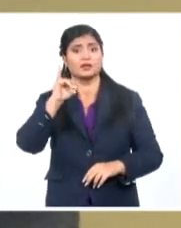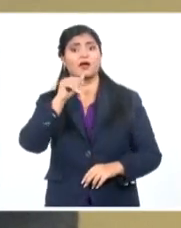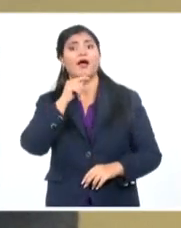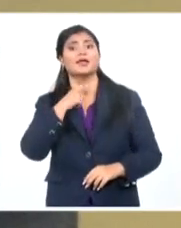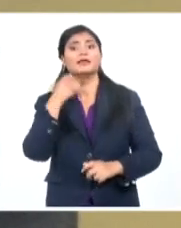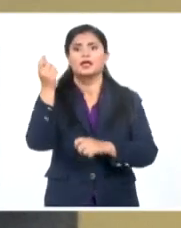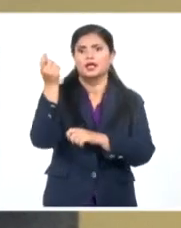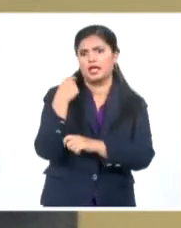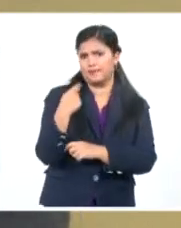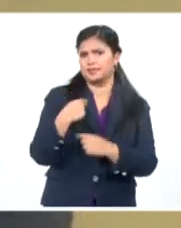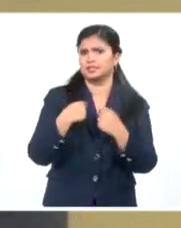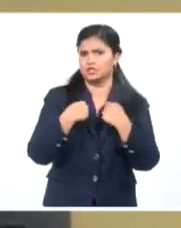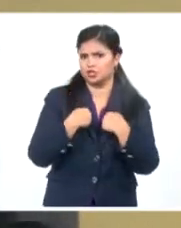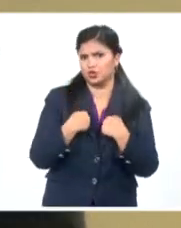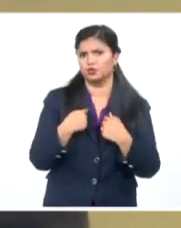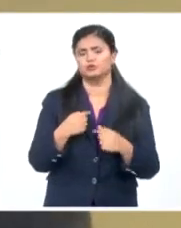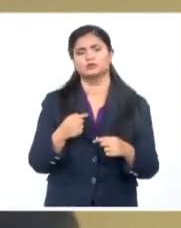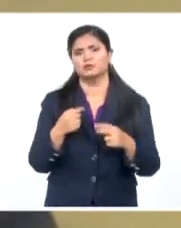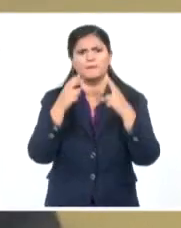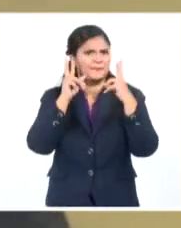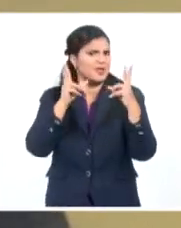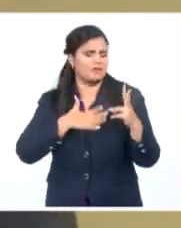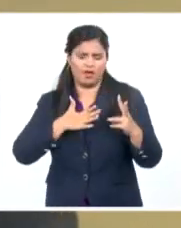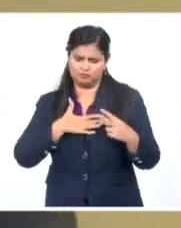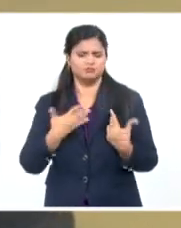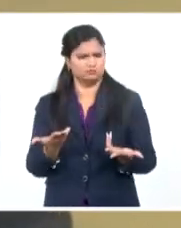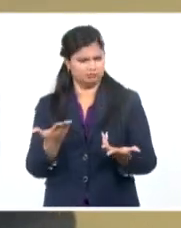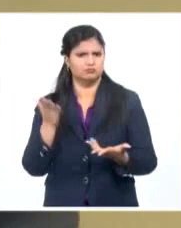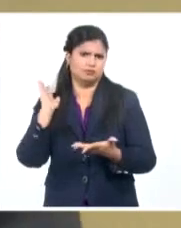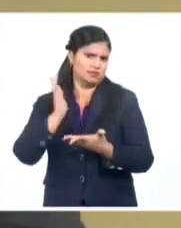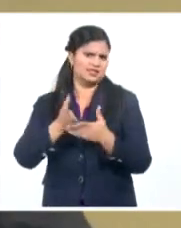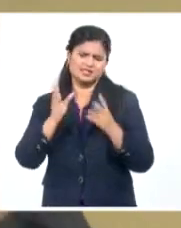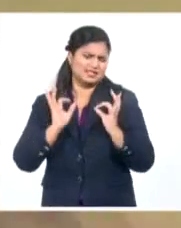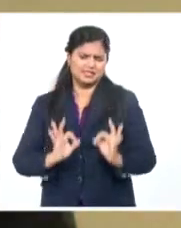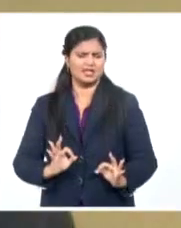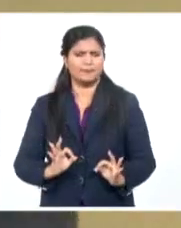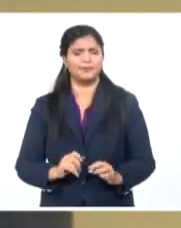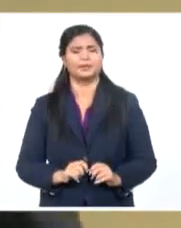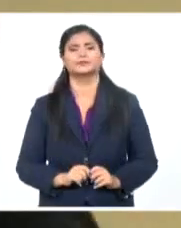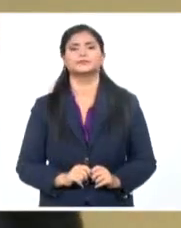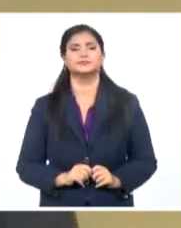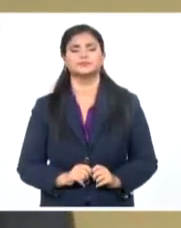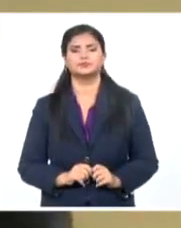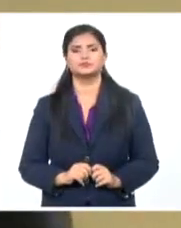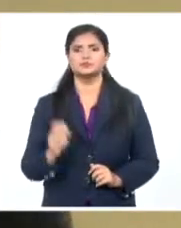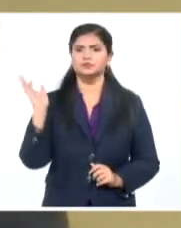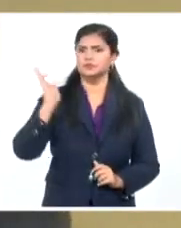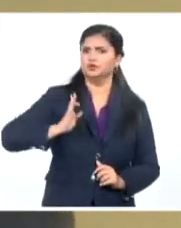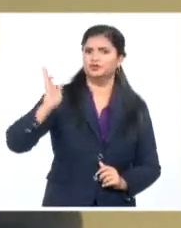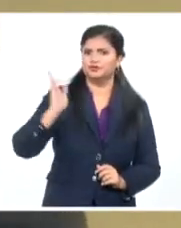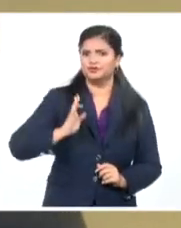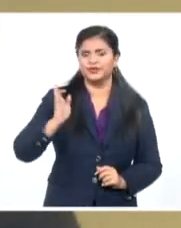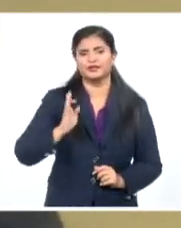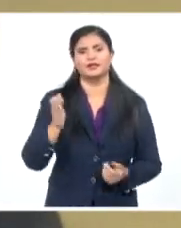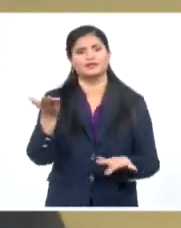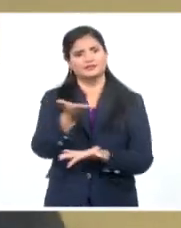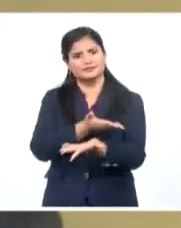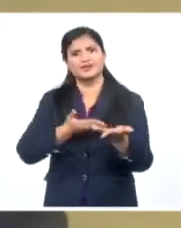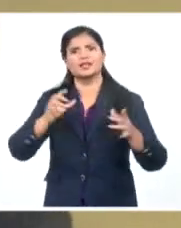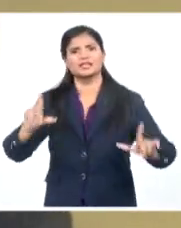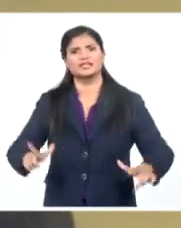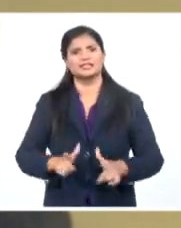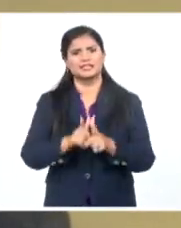No ella está presente porque ellos lo demostraron porque fue una fiesta para ellos celebrar